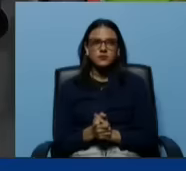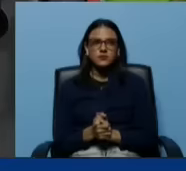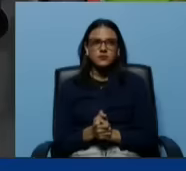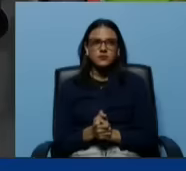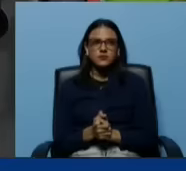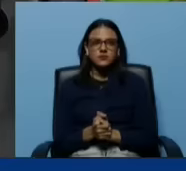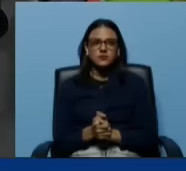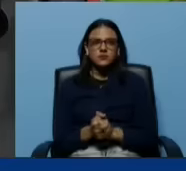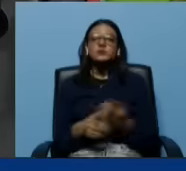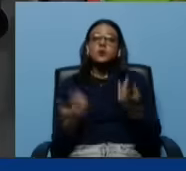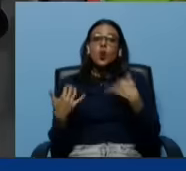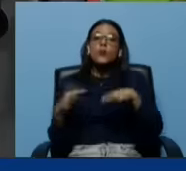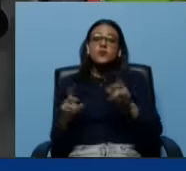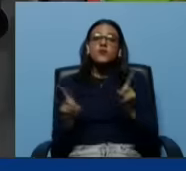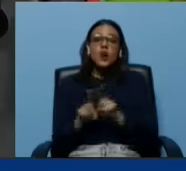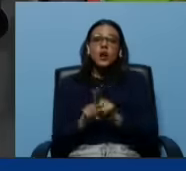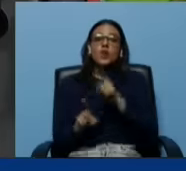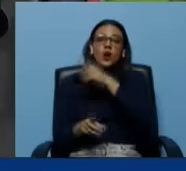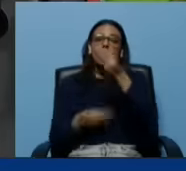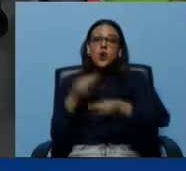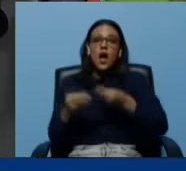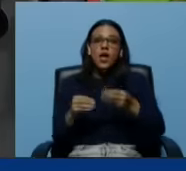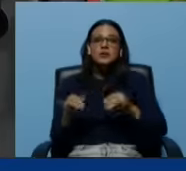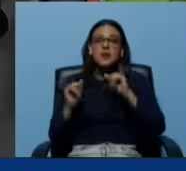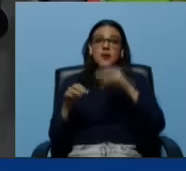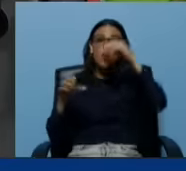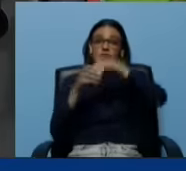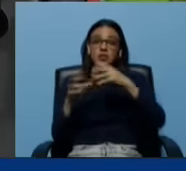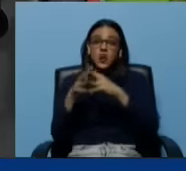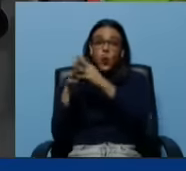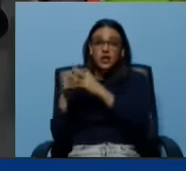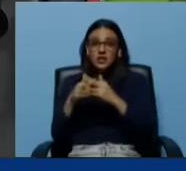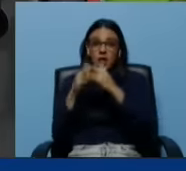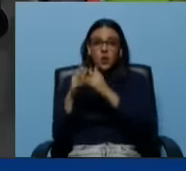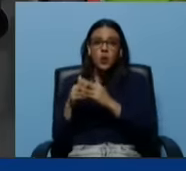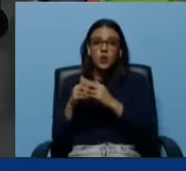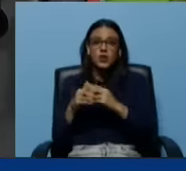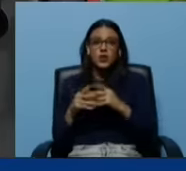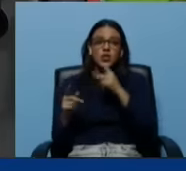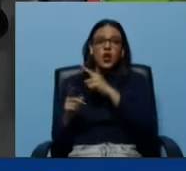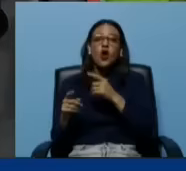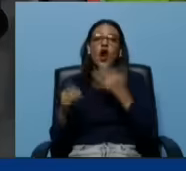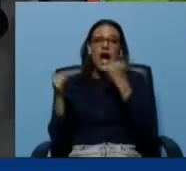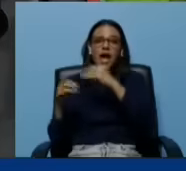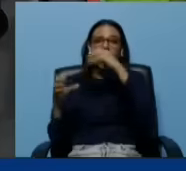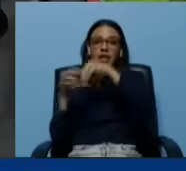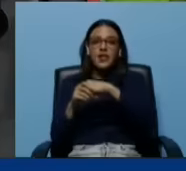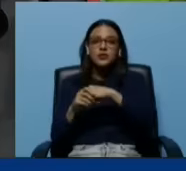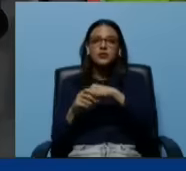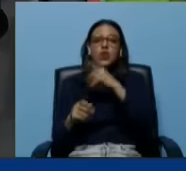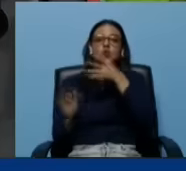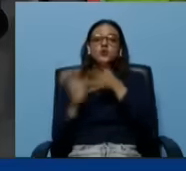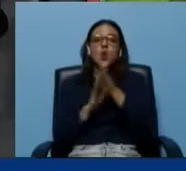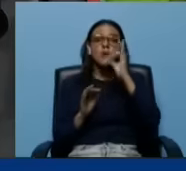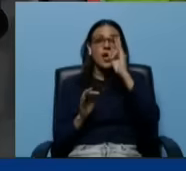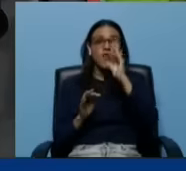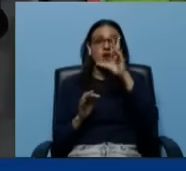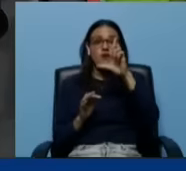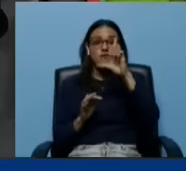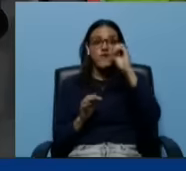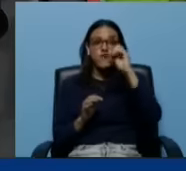Tal como lo han hecho, por ejemplo, en el sur de Florida, que es un estado muy importante para sus elecciones